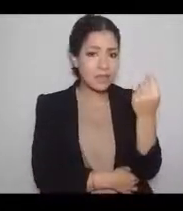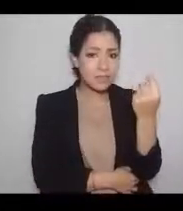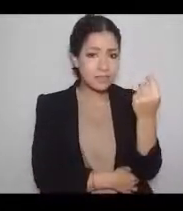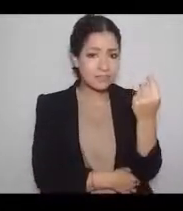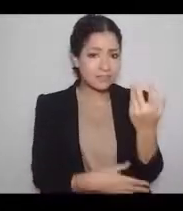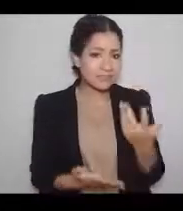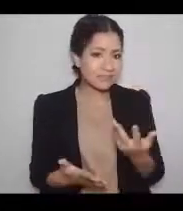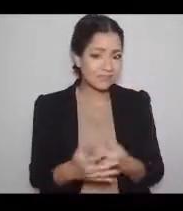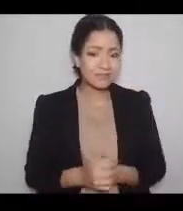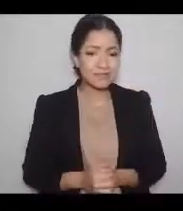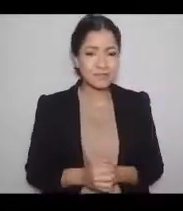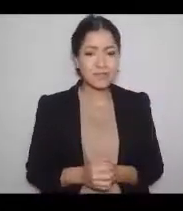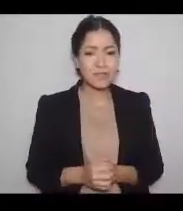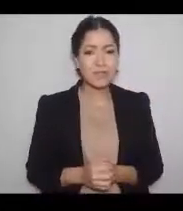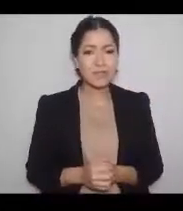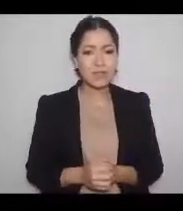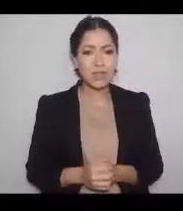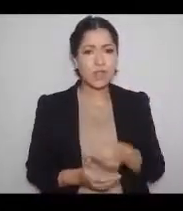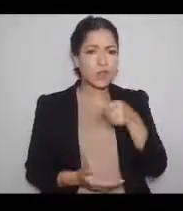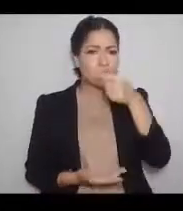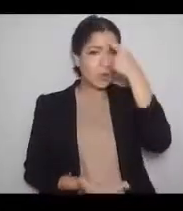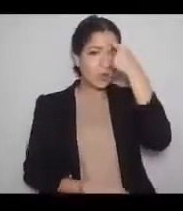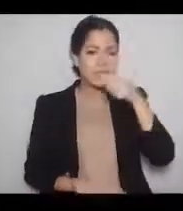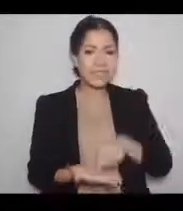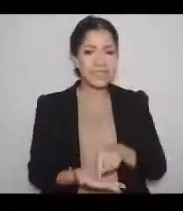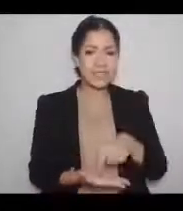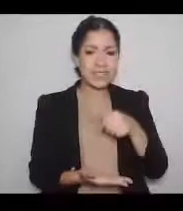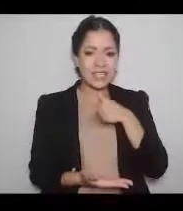televisión. ¿Crees que me vendí?